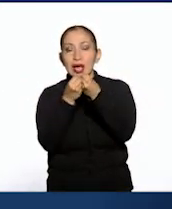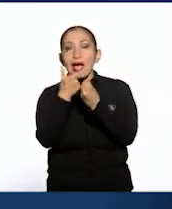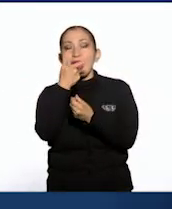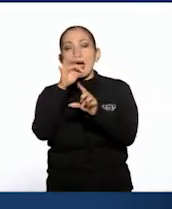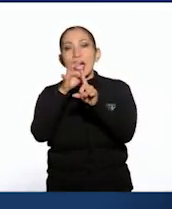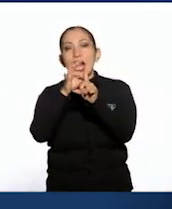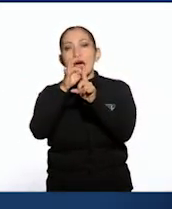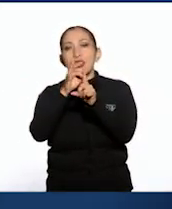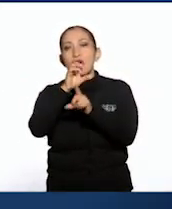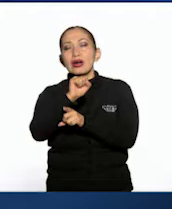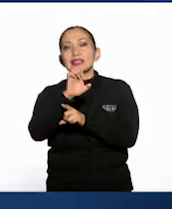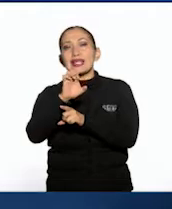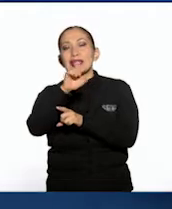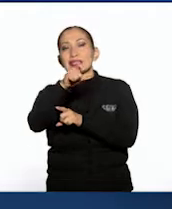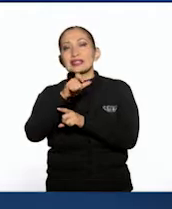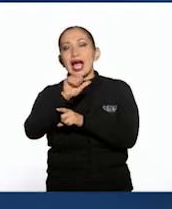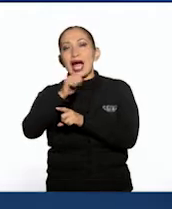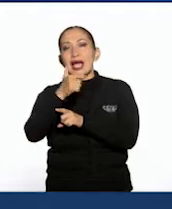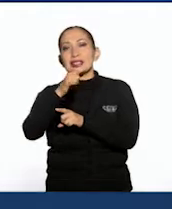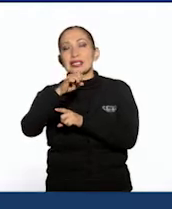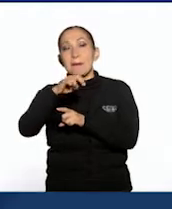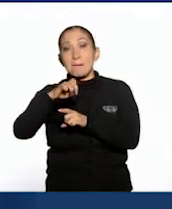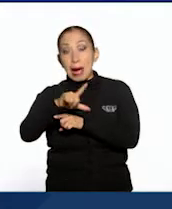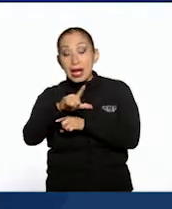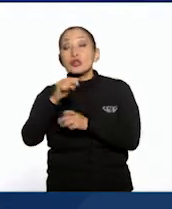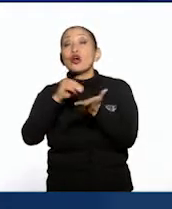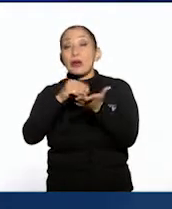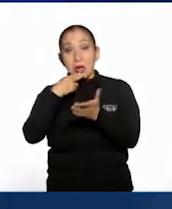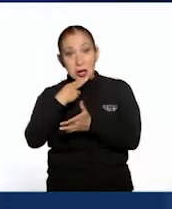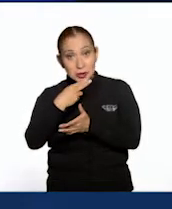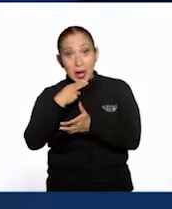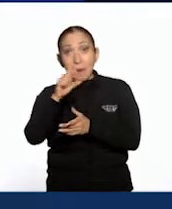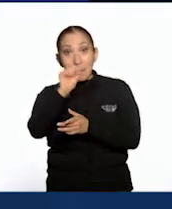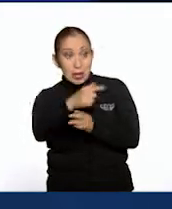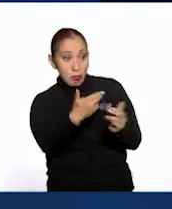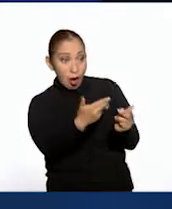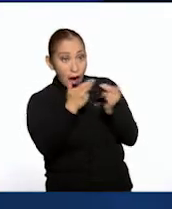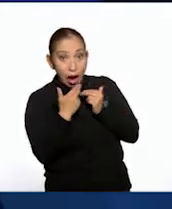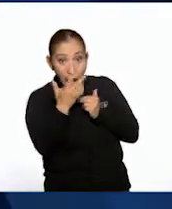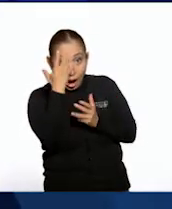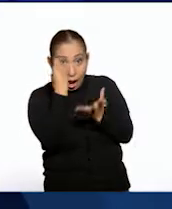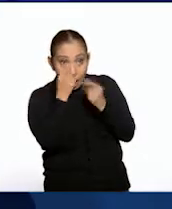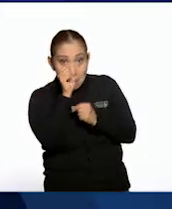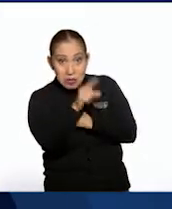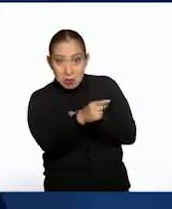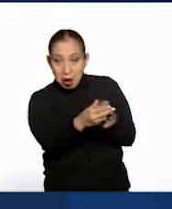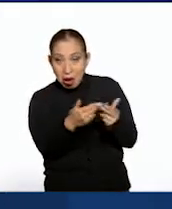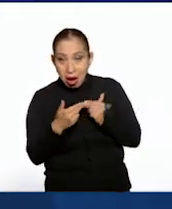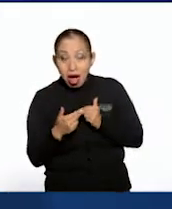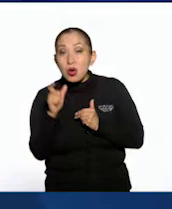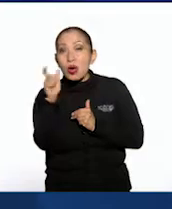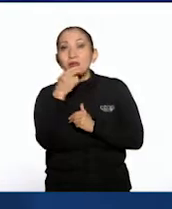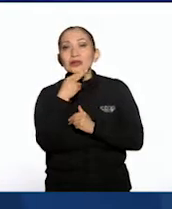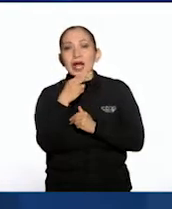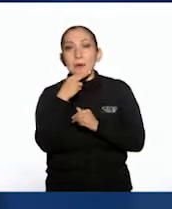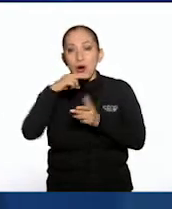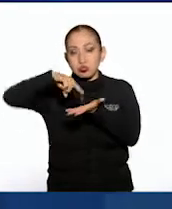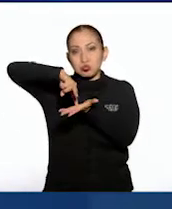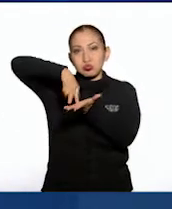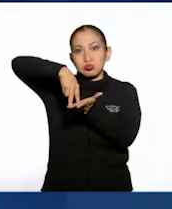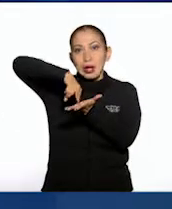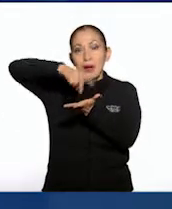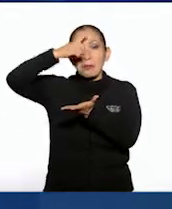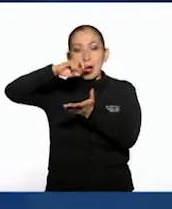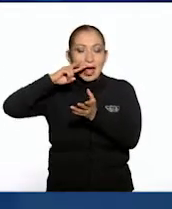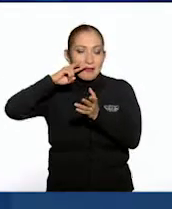grado sexagesimal. A la fecha seguimos utilizando sus conocimientos. Por ejemplo, cuando usamos el transportador